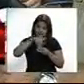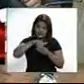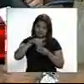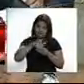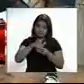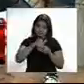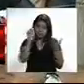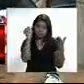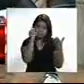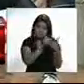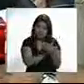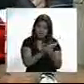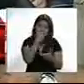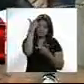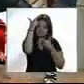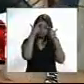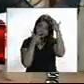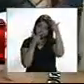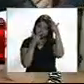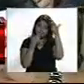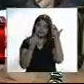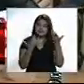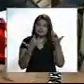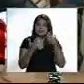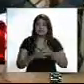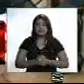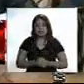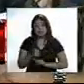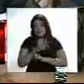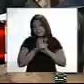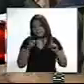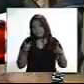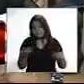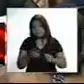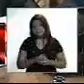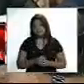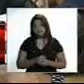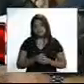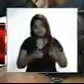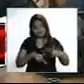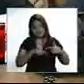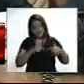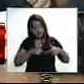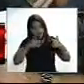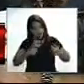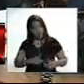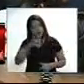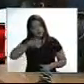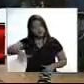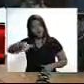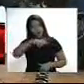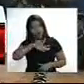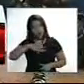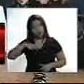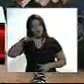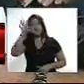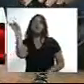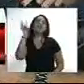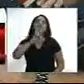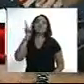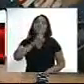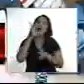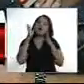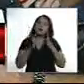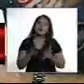la presencia física del presidente, pero en el corazón del pueblo venezolano